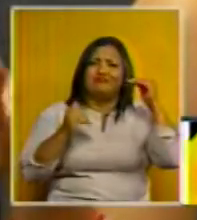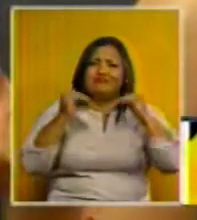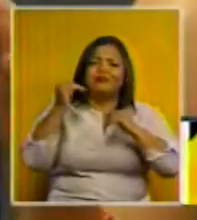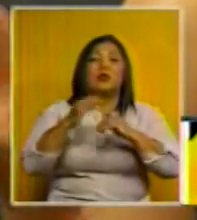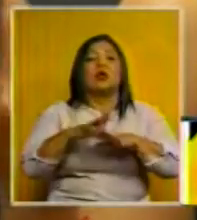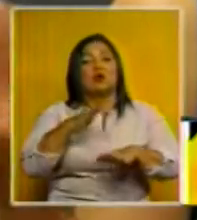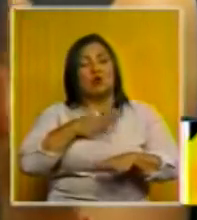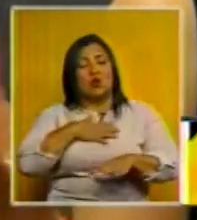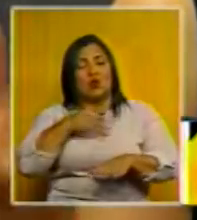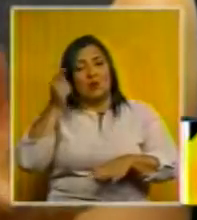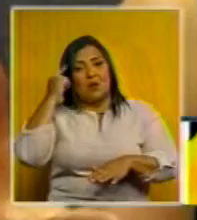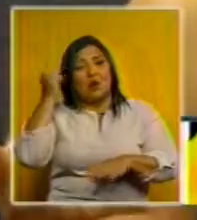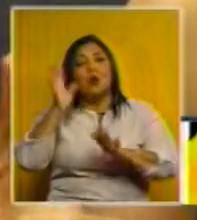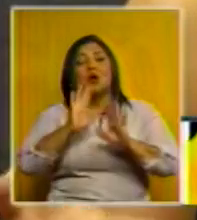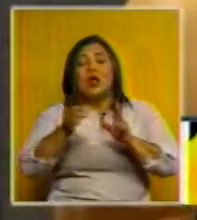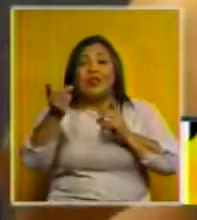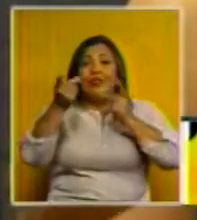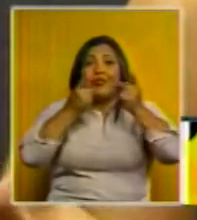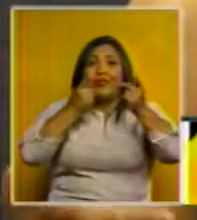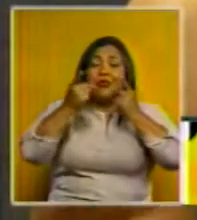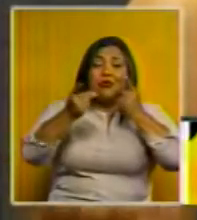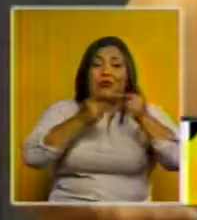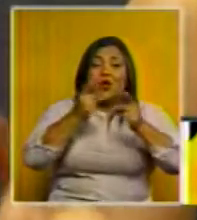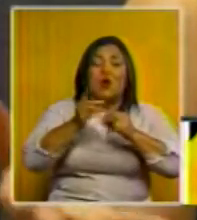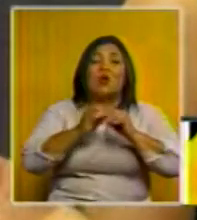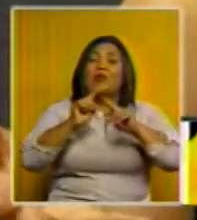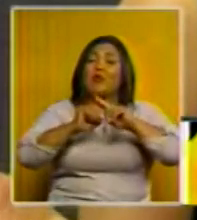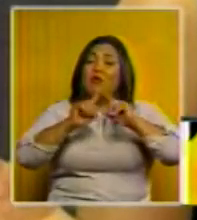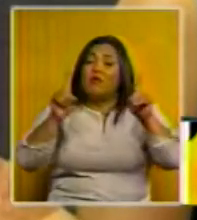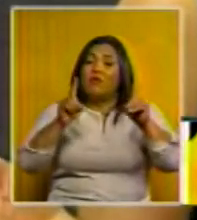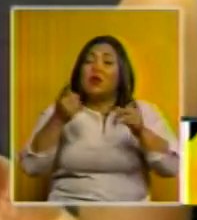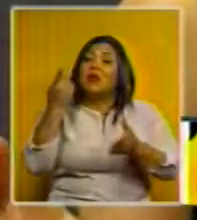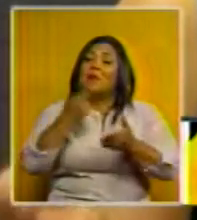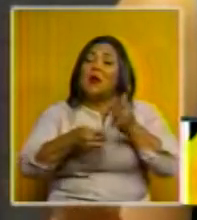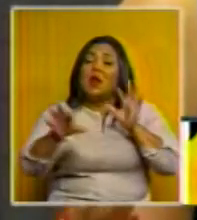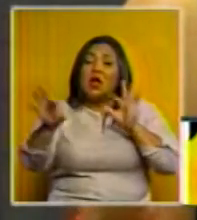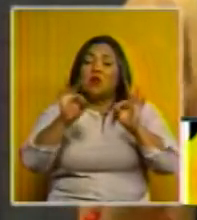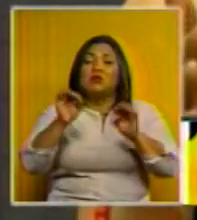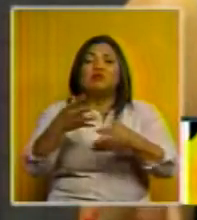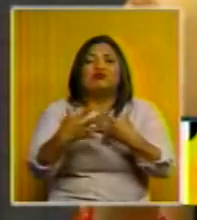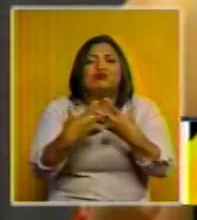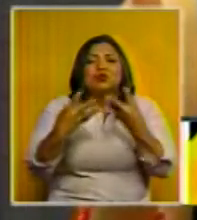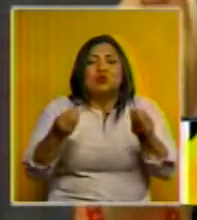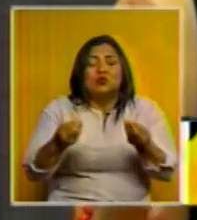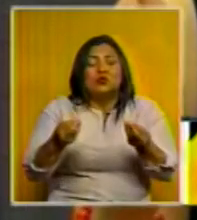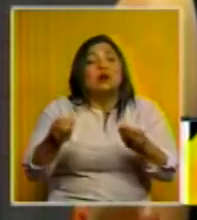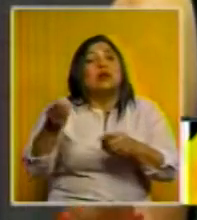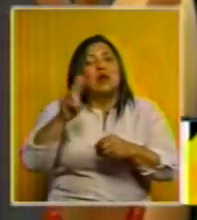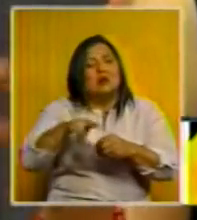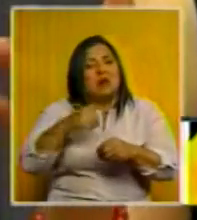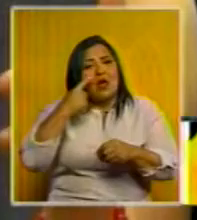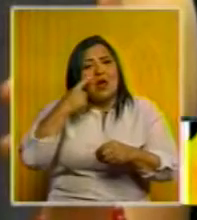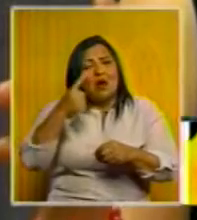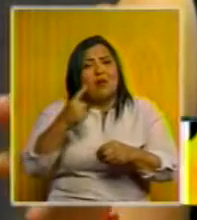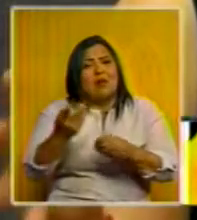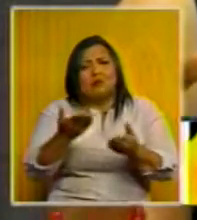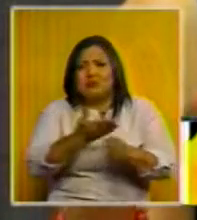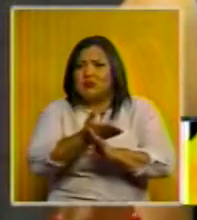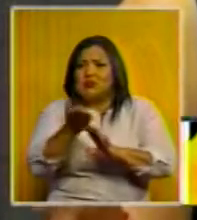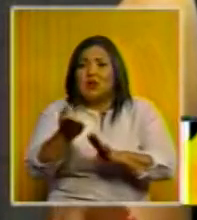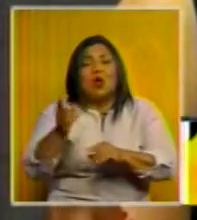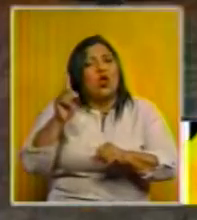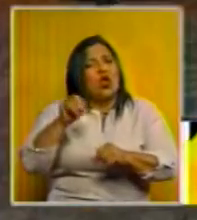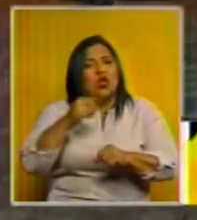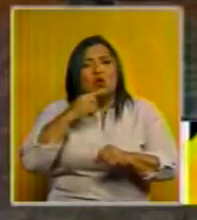yo creo que esto es fundamentalmente dialogada entre diferentes actores para encontrar una solución que además debe apuntar a las causas y no a